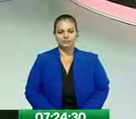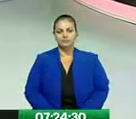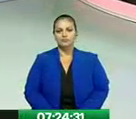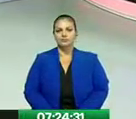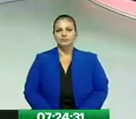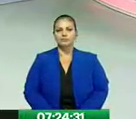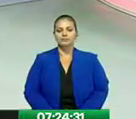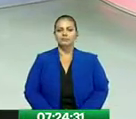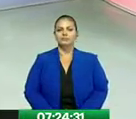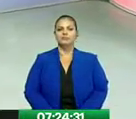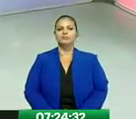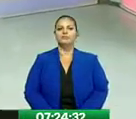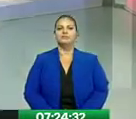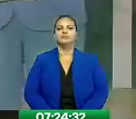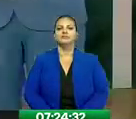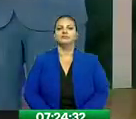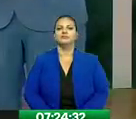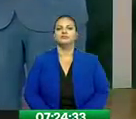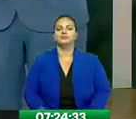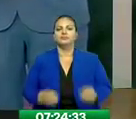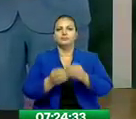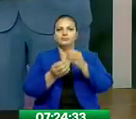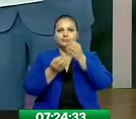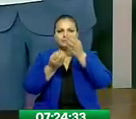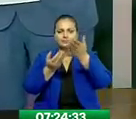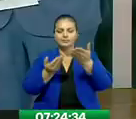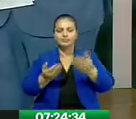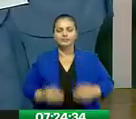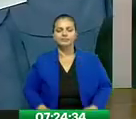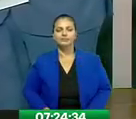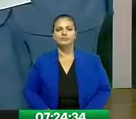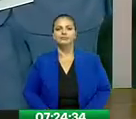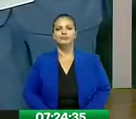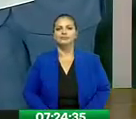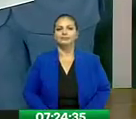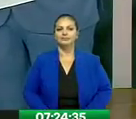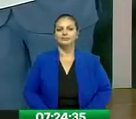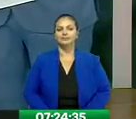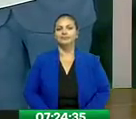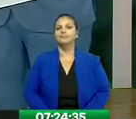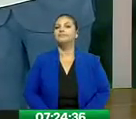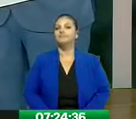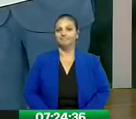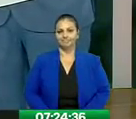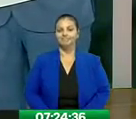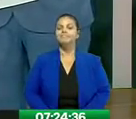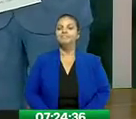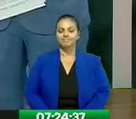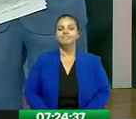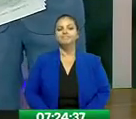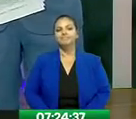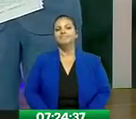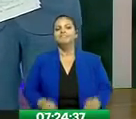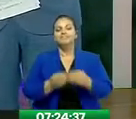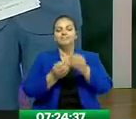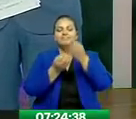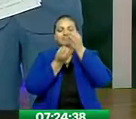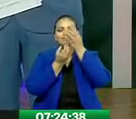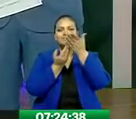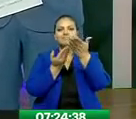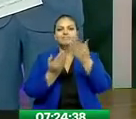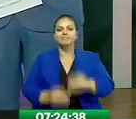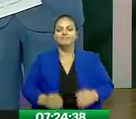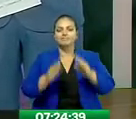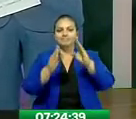Muy bien, y de vuelta con más información aquí en la noticia Primera Emisión, Luisa. Claro que sí, tenemos más información para ustedes. Escuchen